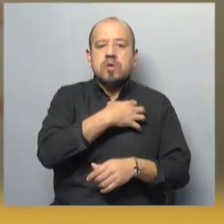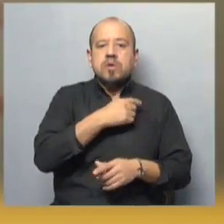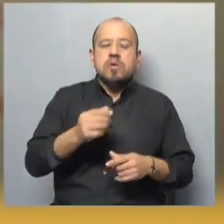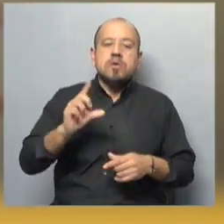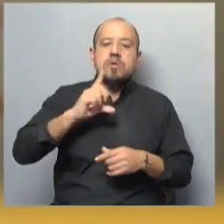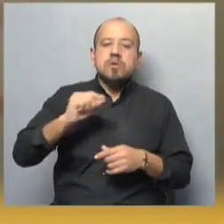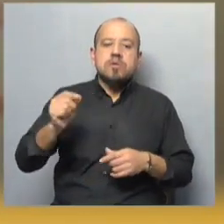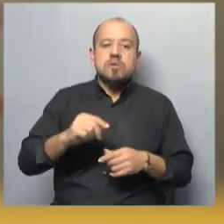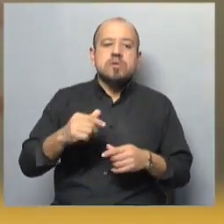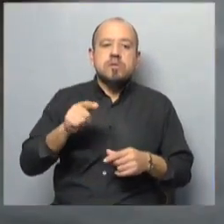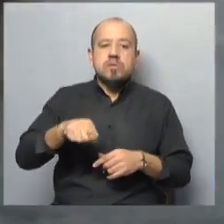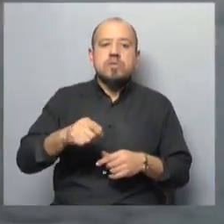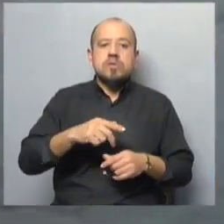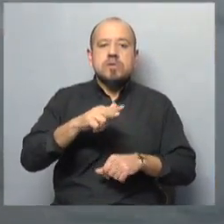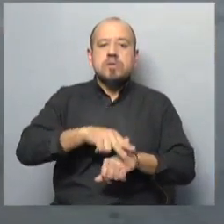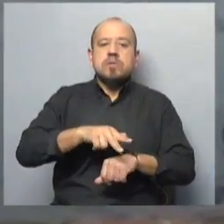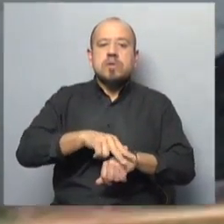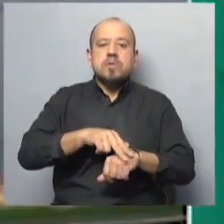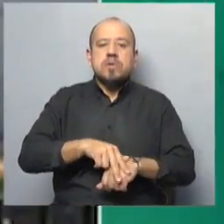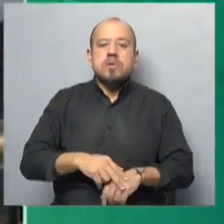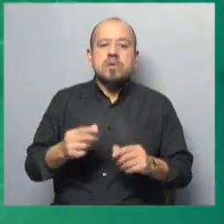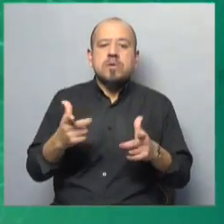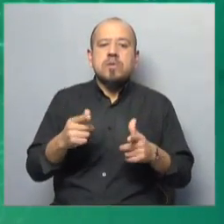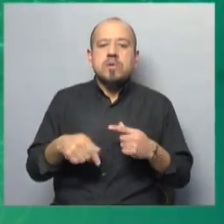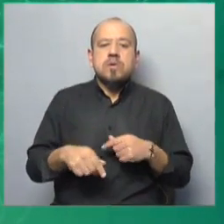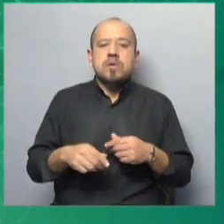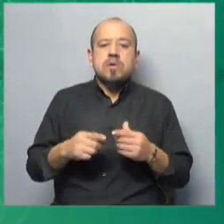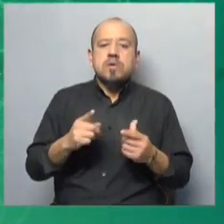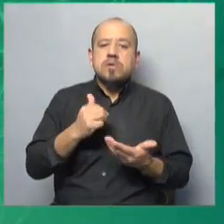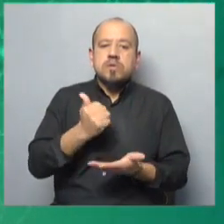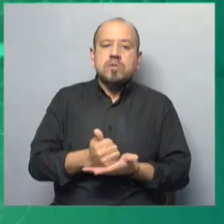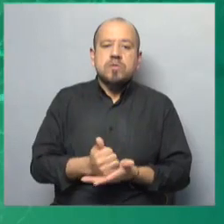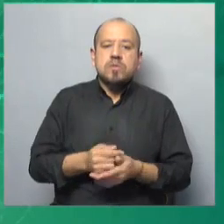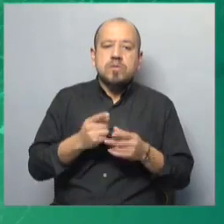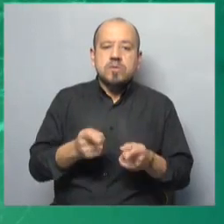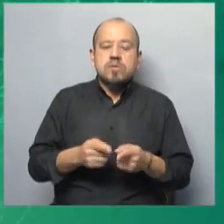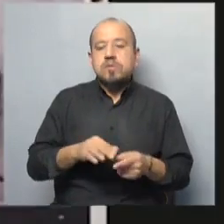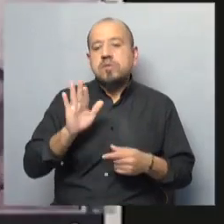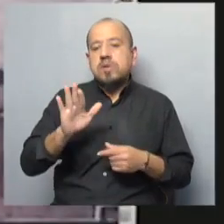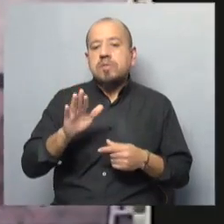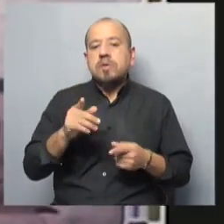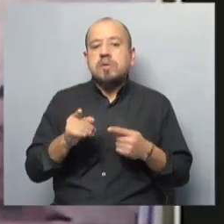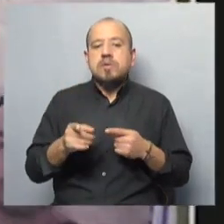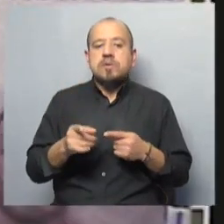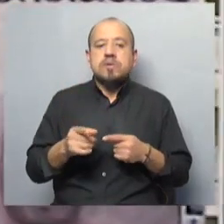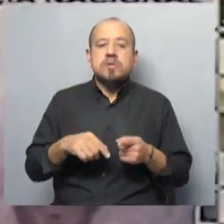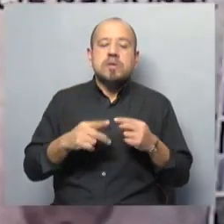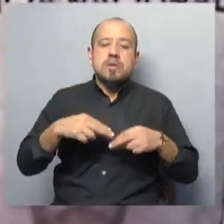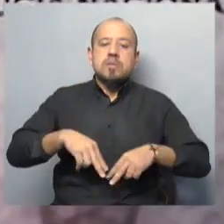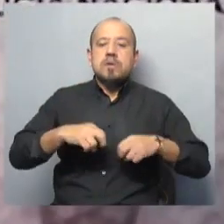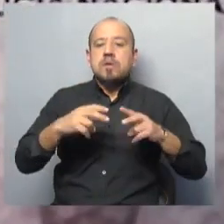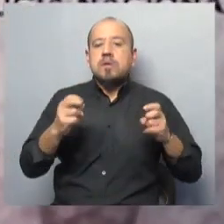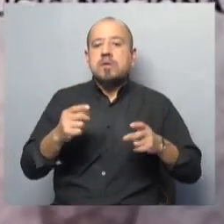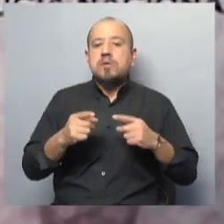de la justicia de Paraguay. Si bien no hay evidencia de que Marcet haya participado directamente en las amenazas y el atentado, la investigación